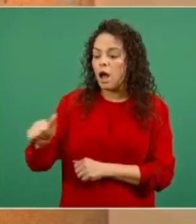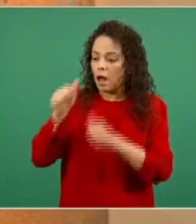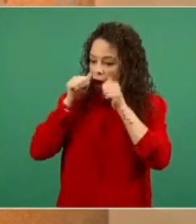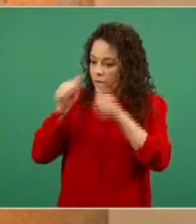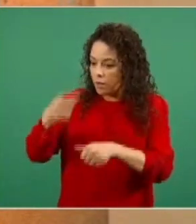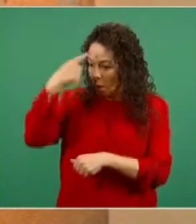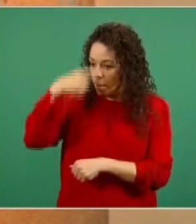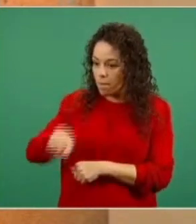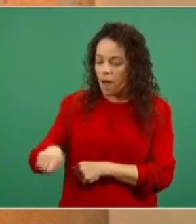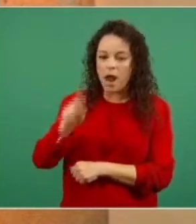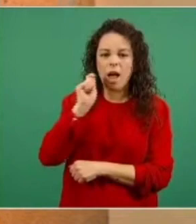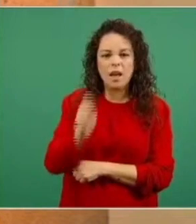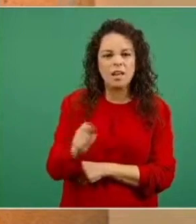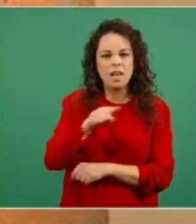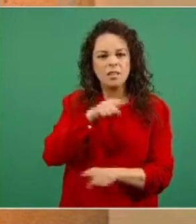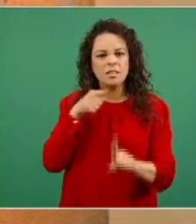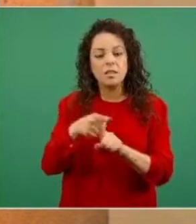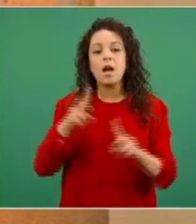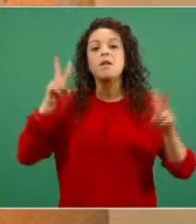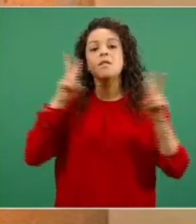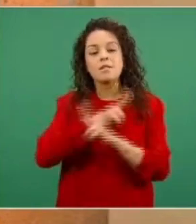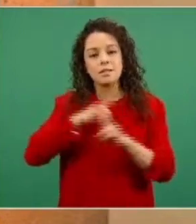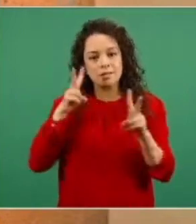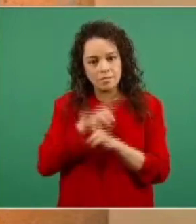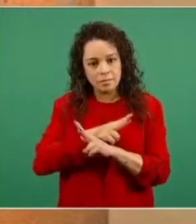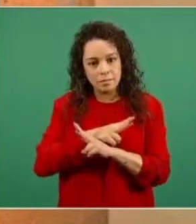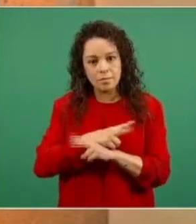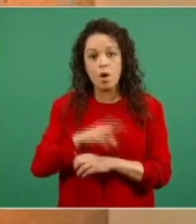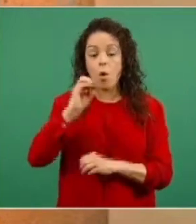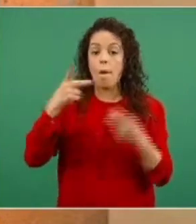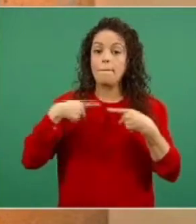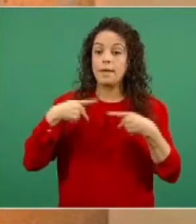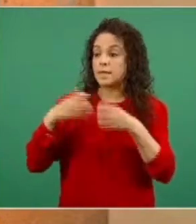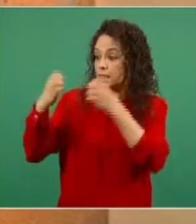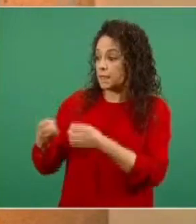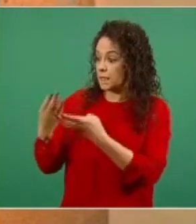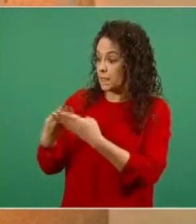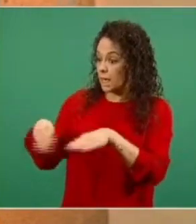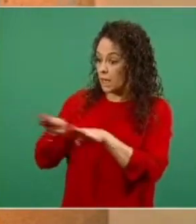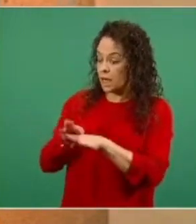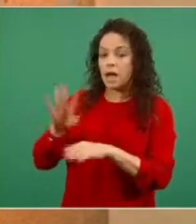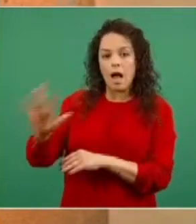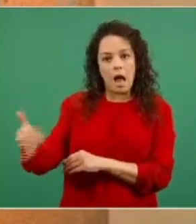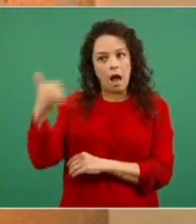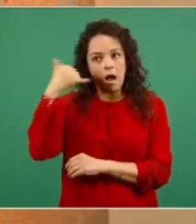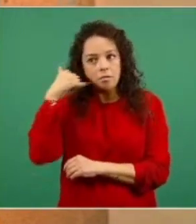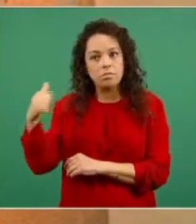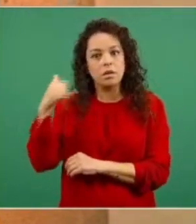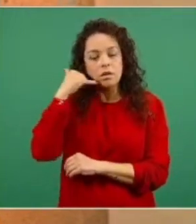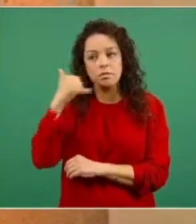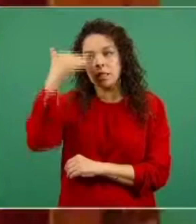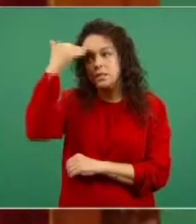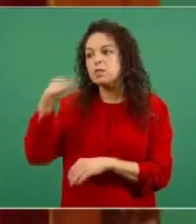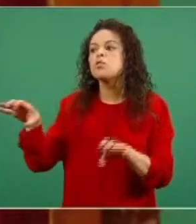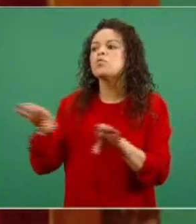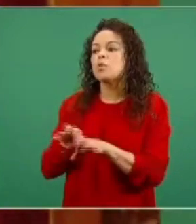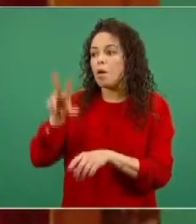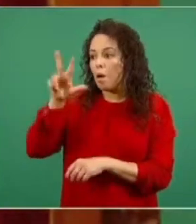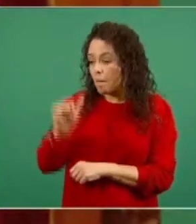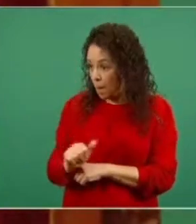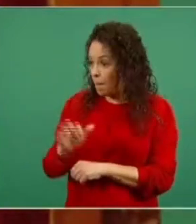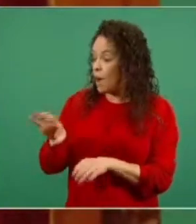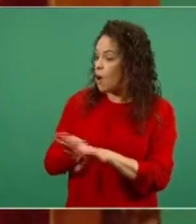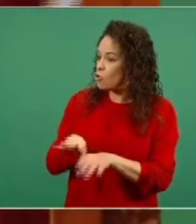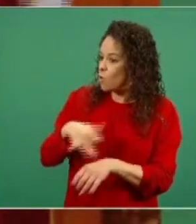el contacto con los casos confirmados que están en sus casas, con llamadas telefónicas todos los días para saber cómo van, cómo